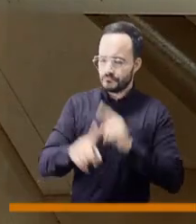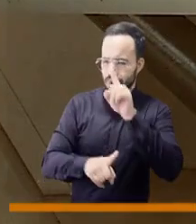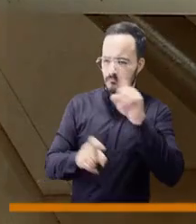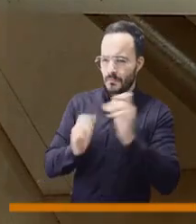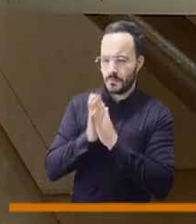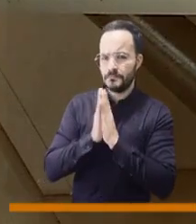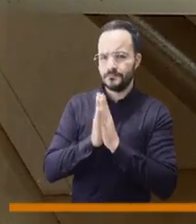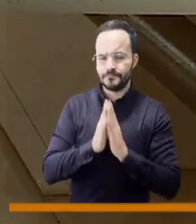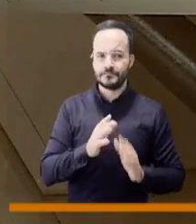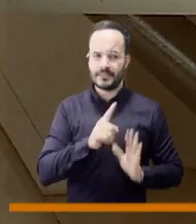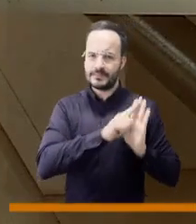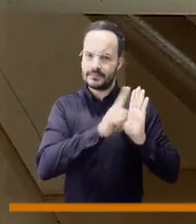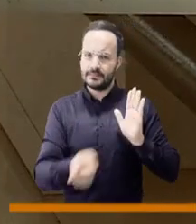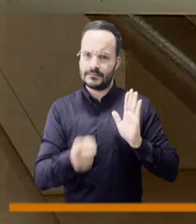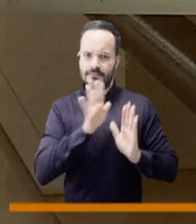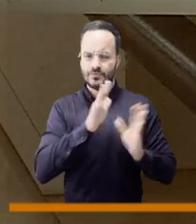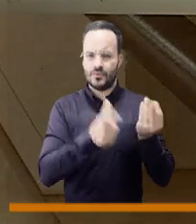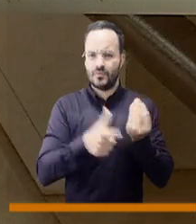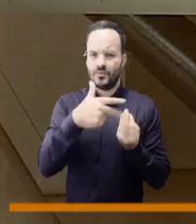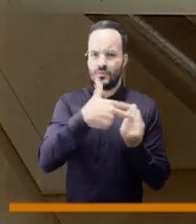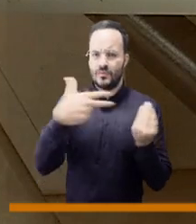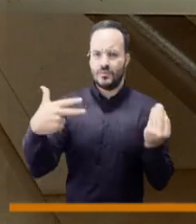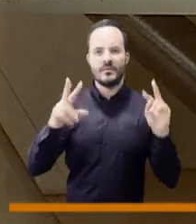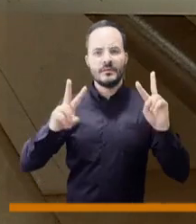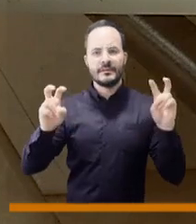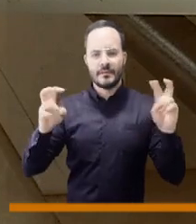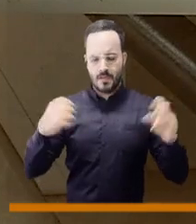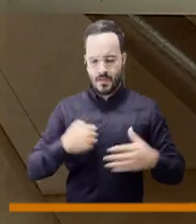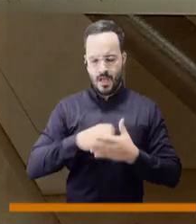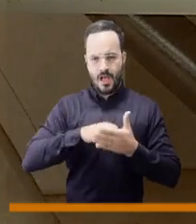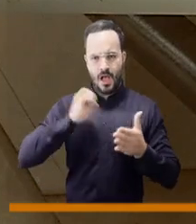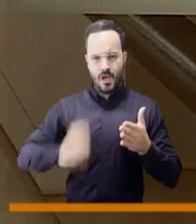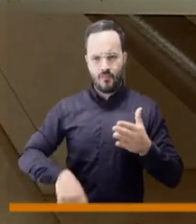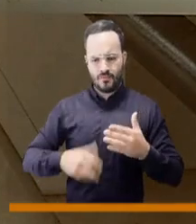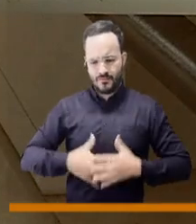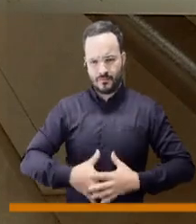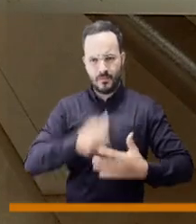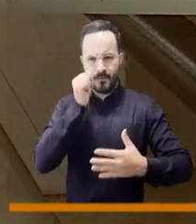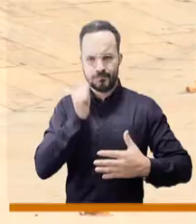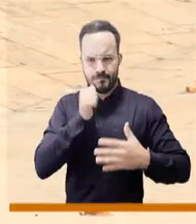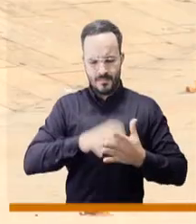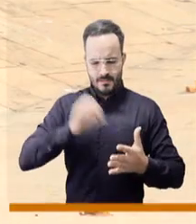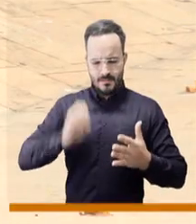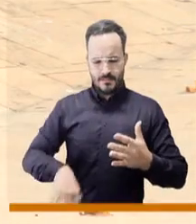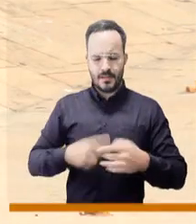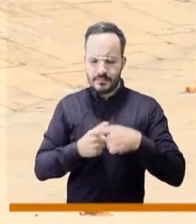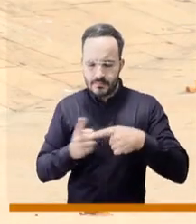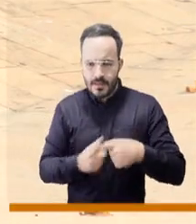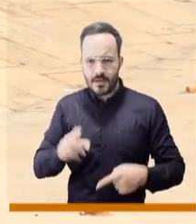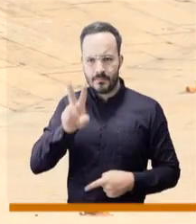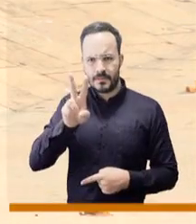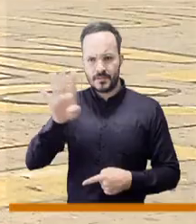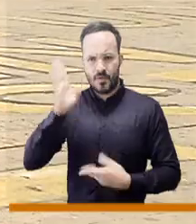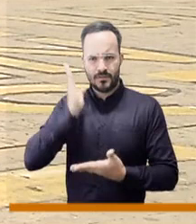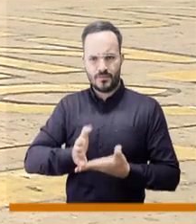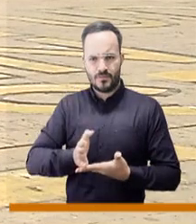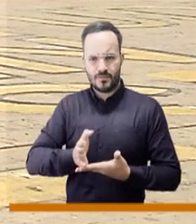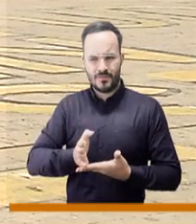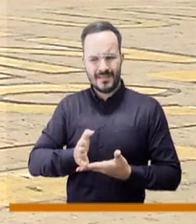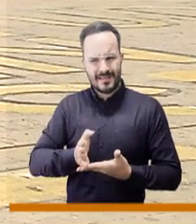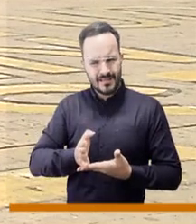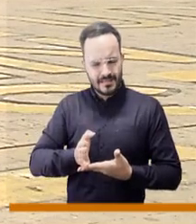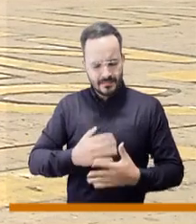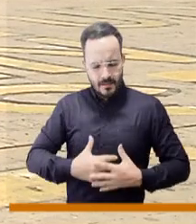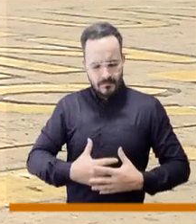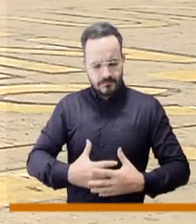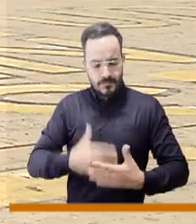usted. La sentencia de la Corte Constitucional sobre la despenalización del aborto hasta la semana 24 de gestación. Hay